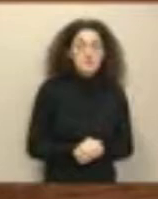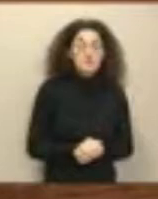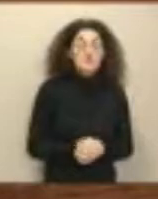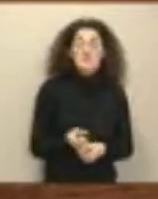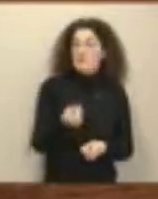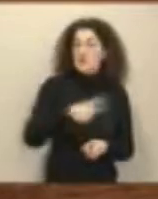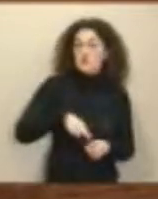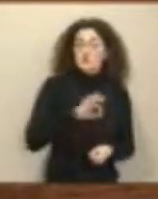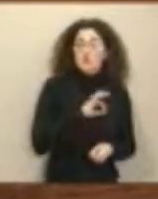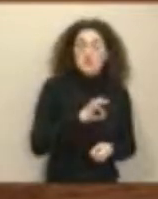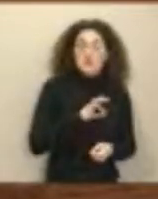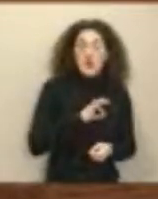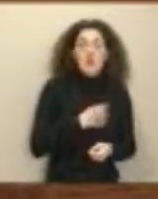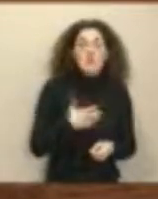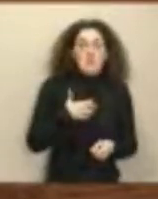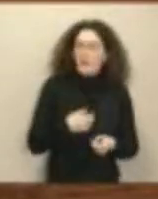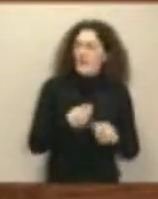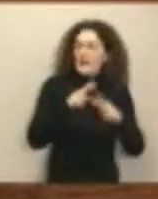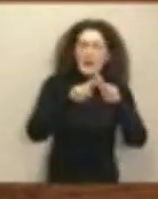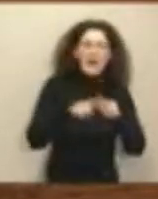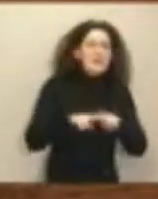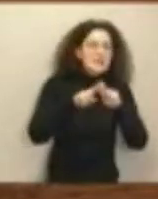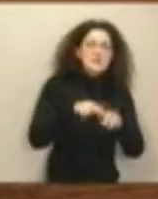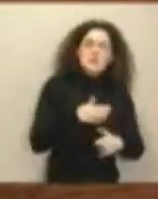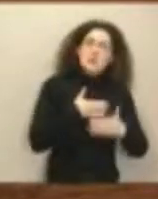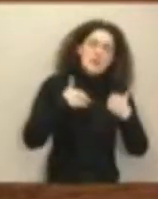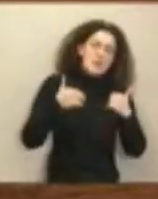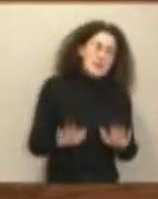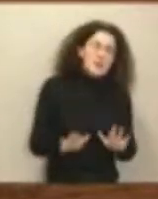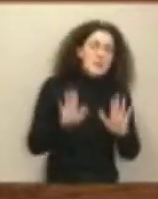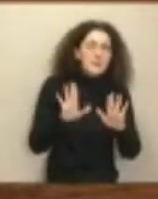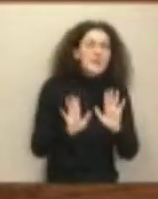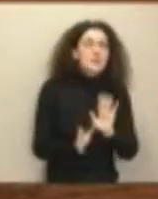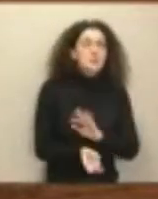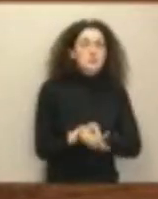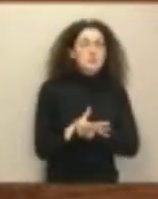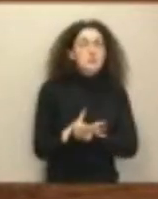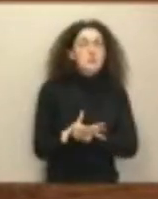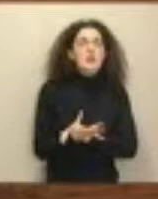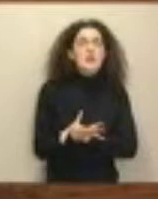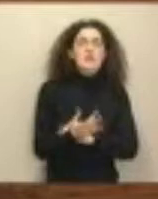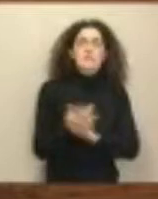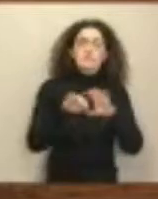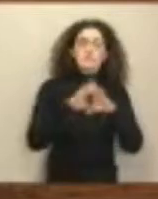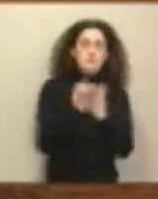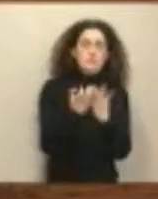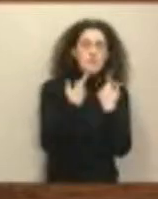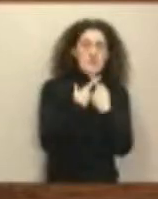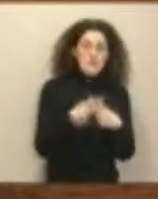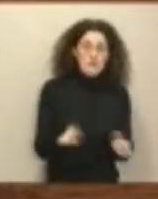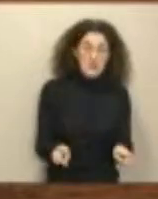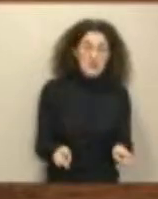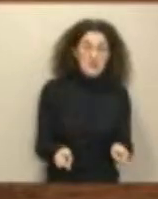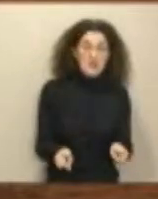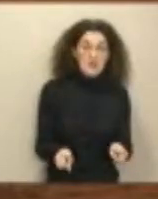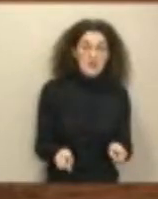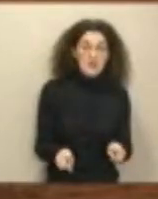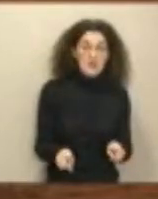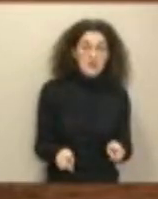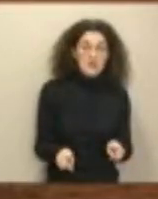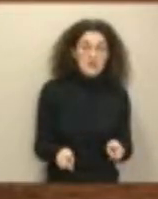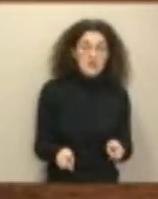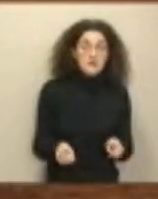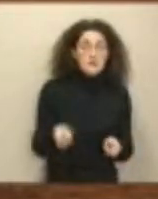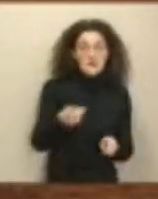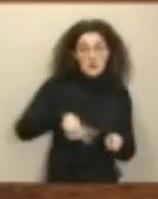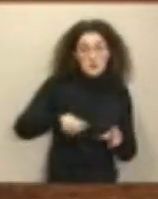nosotros, señorías, se podrán hacer los análisis que quieran, pero surge un mundo diferente, para el que